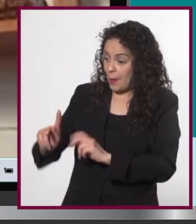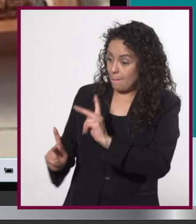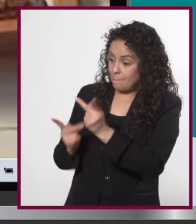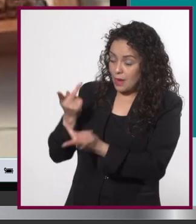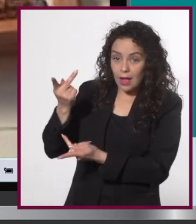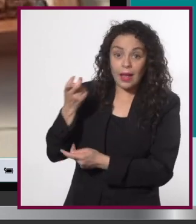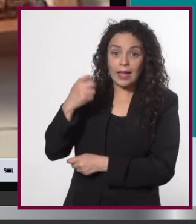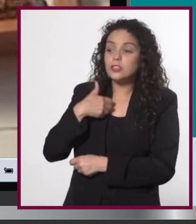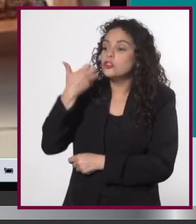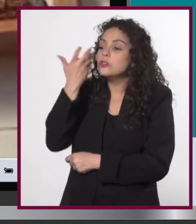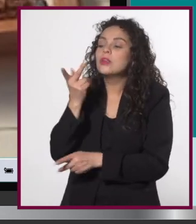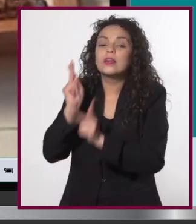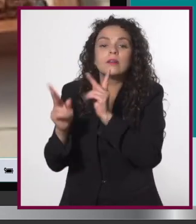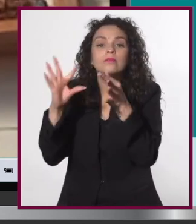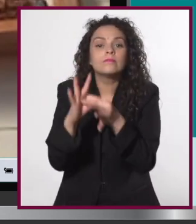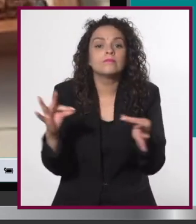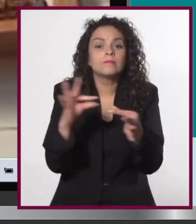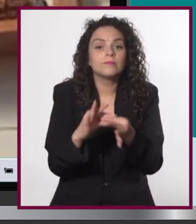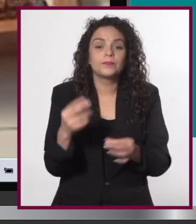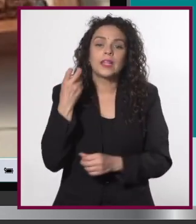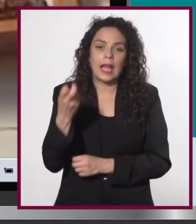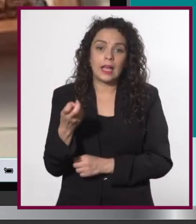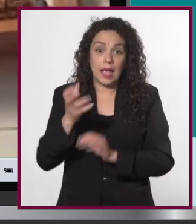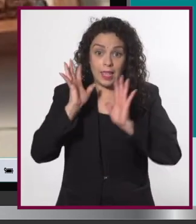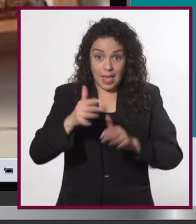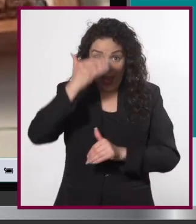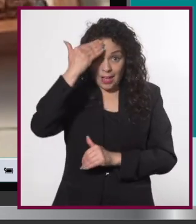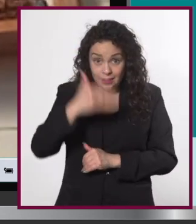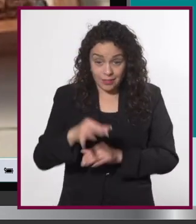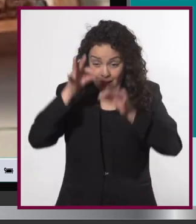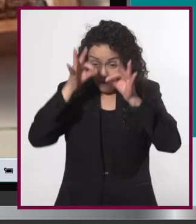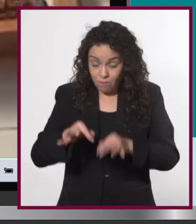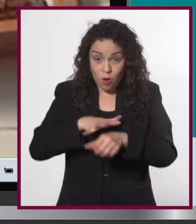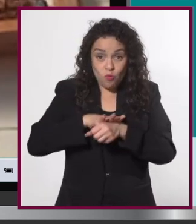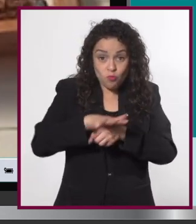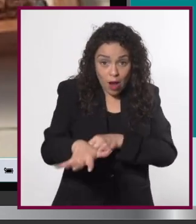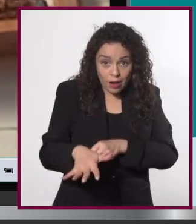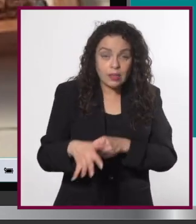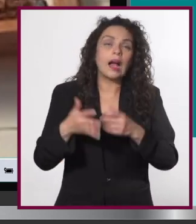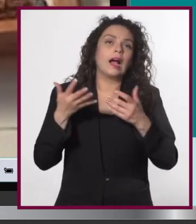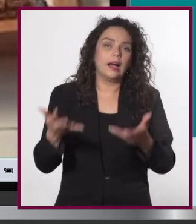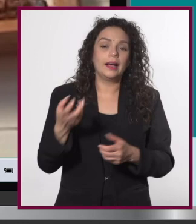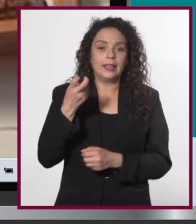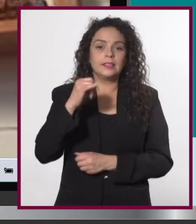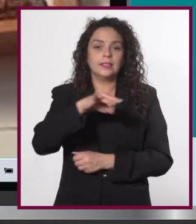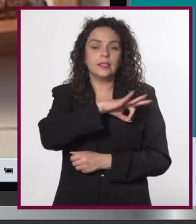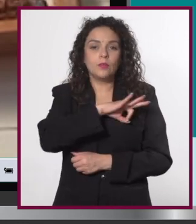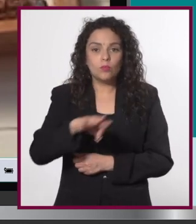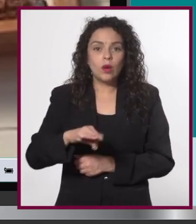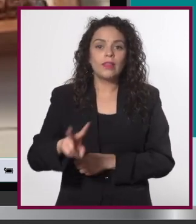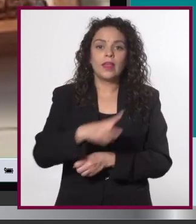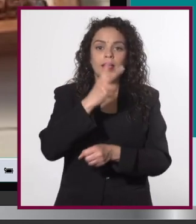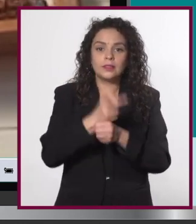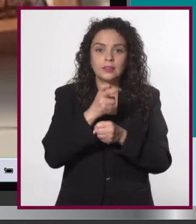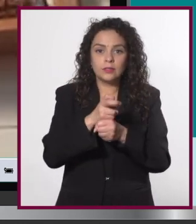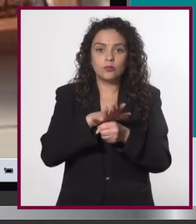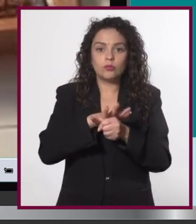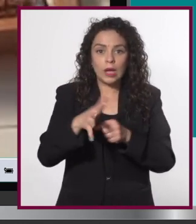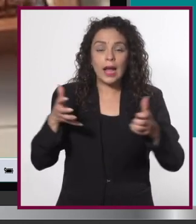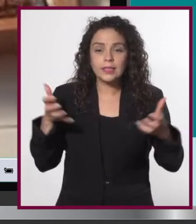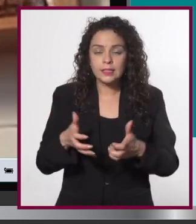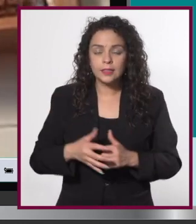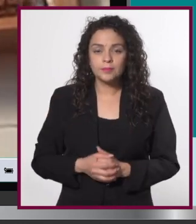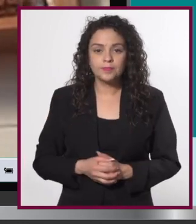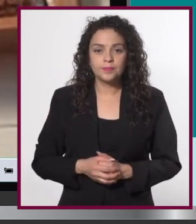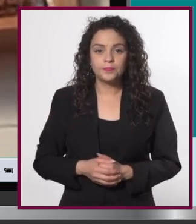esto quiero hablar. Y entonces, ya que uno sabe sobre lo que quiere hablar, entonces ahí ahora sí el segundo reto